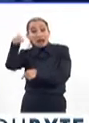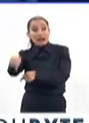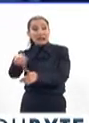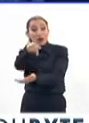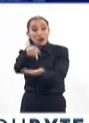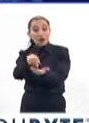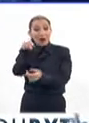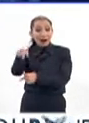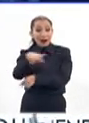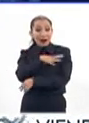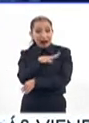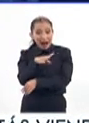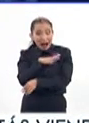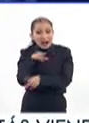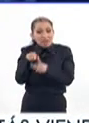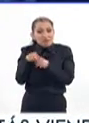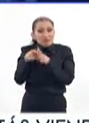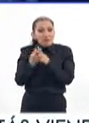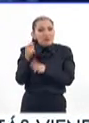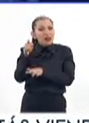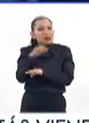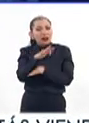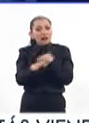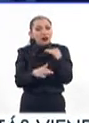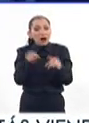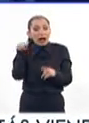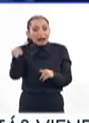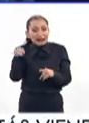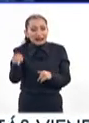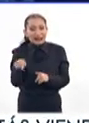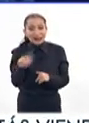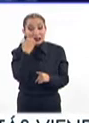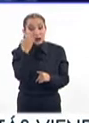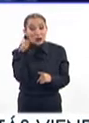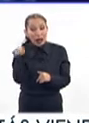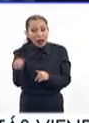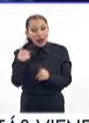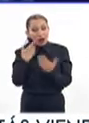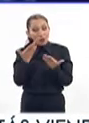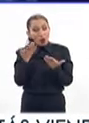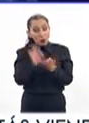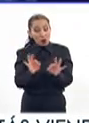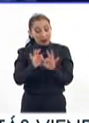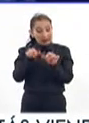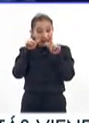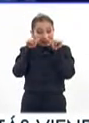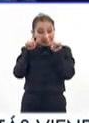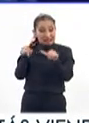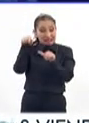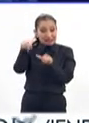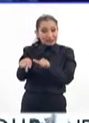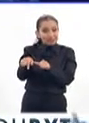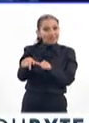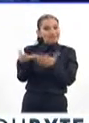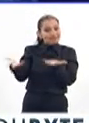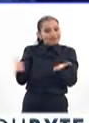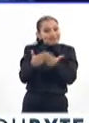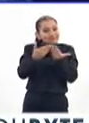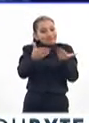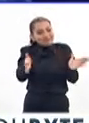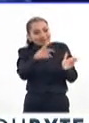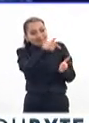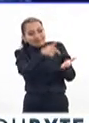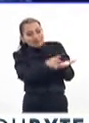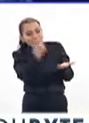está el inicio de todo. Ahí es donde la escuela cobra un papel fundamental en abrir